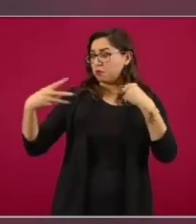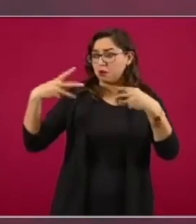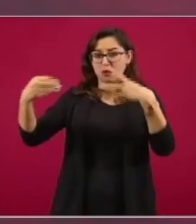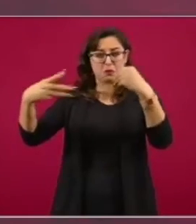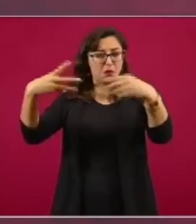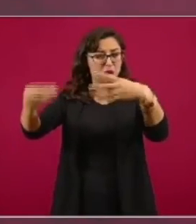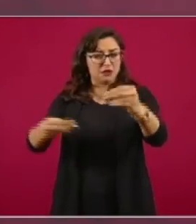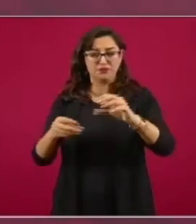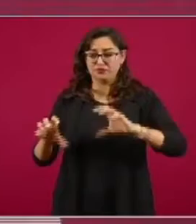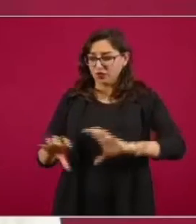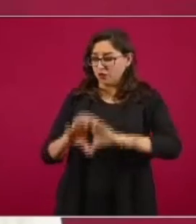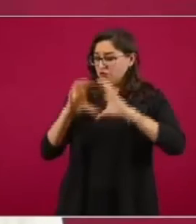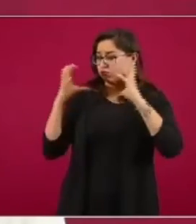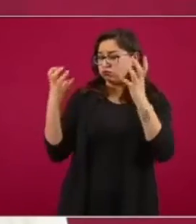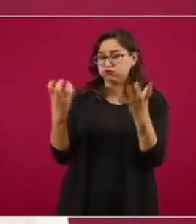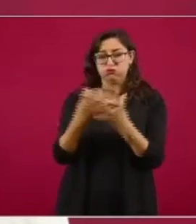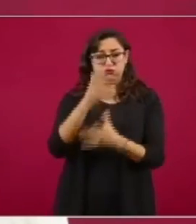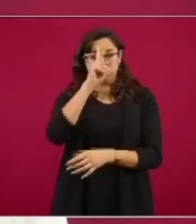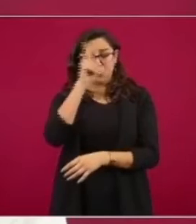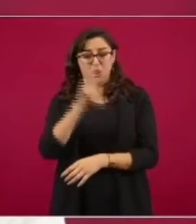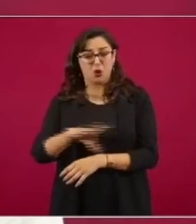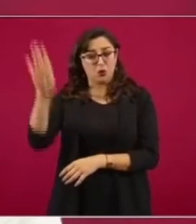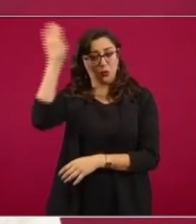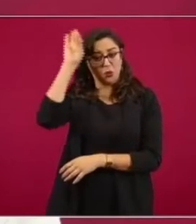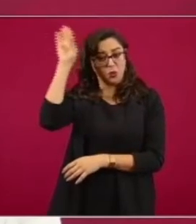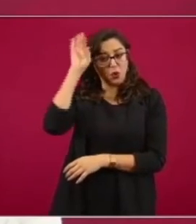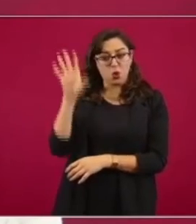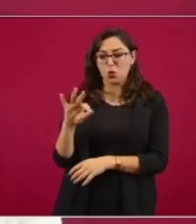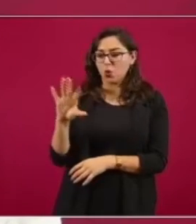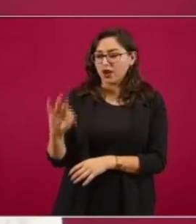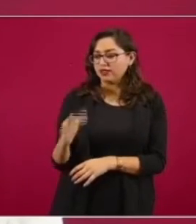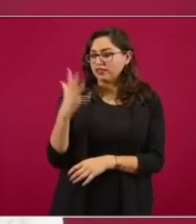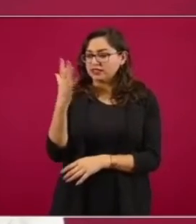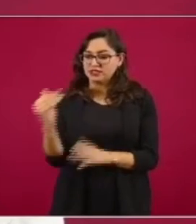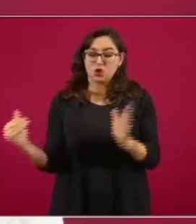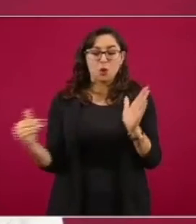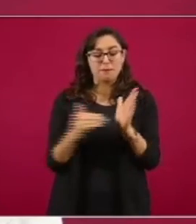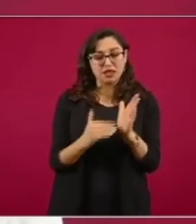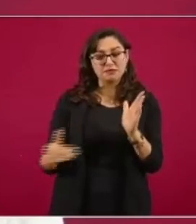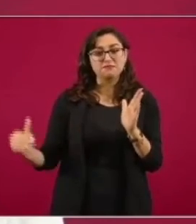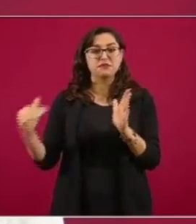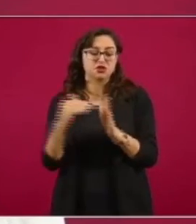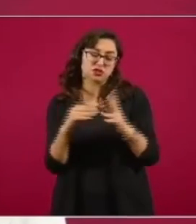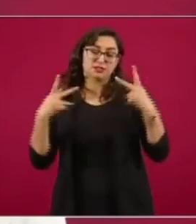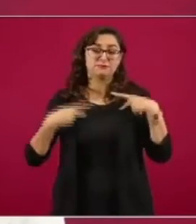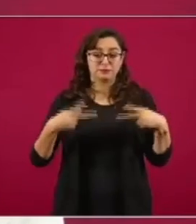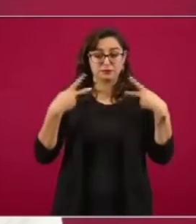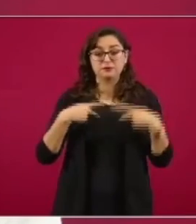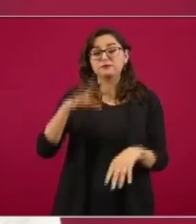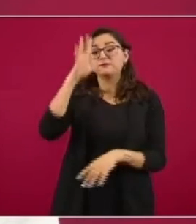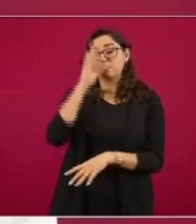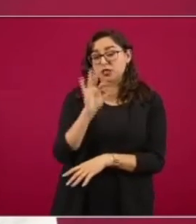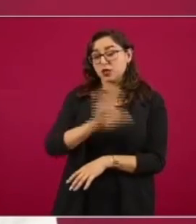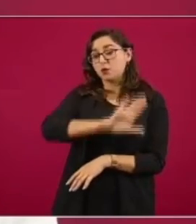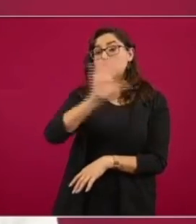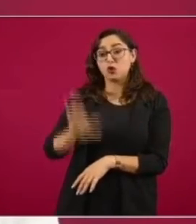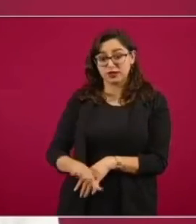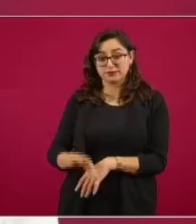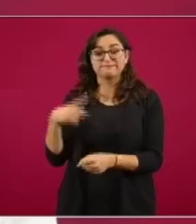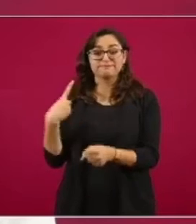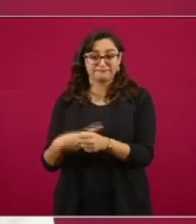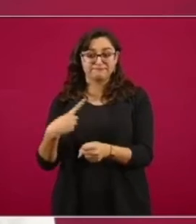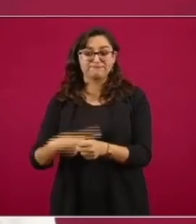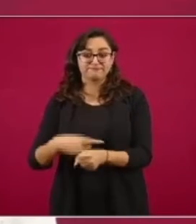mundial monumental. Más de 45 millones de personas han perdido la vida por esta